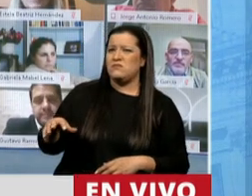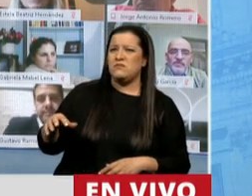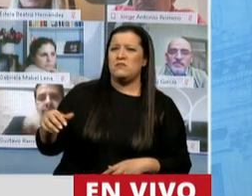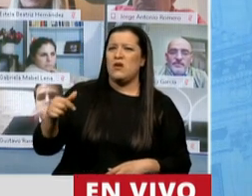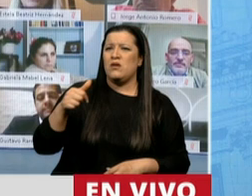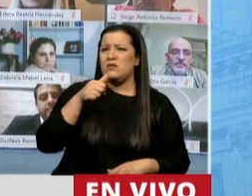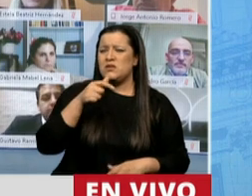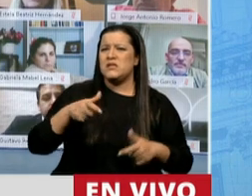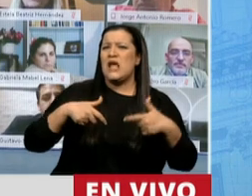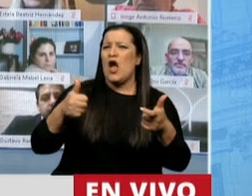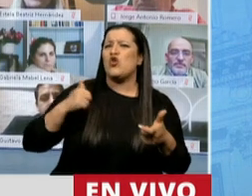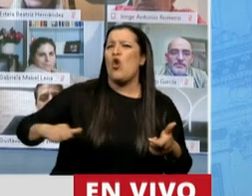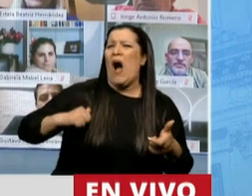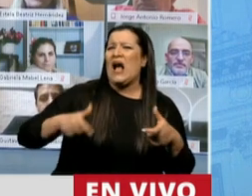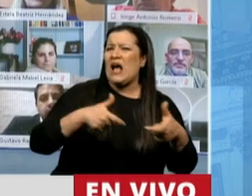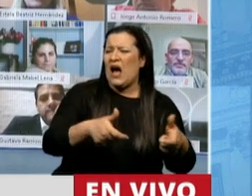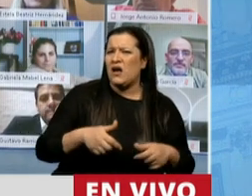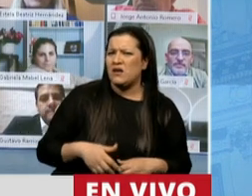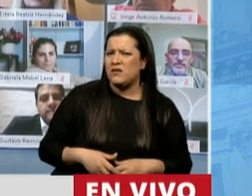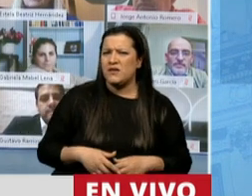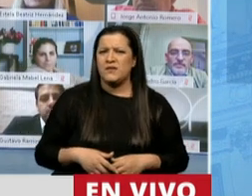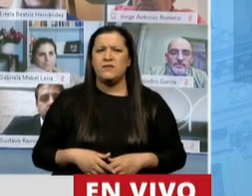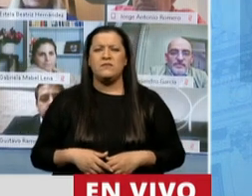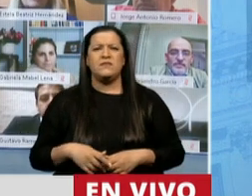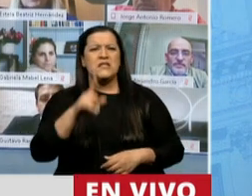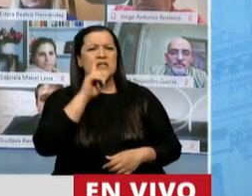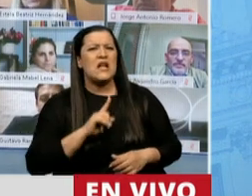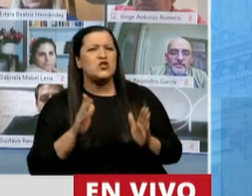cloaca y cierro silenci por